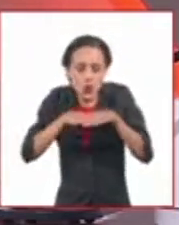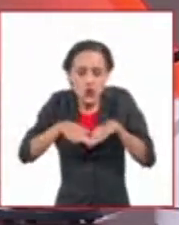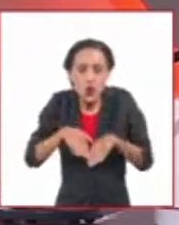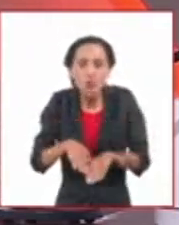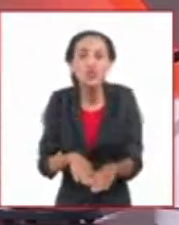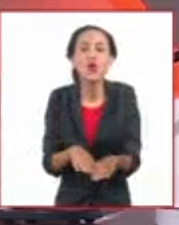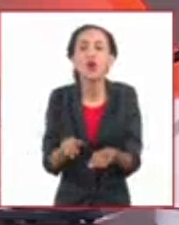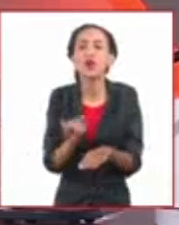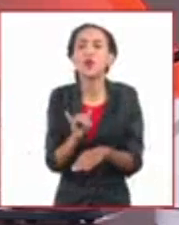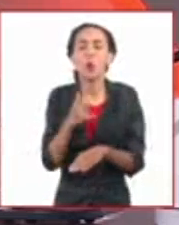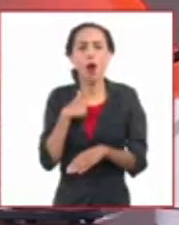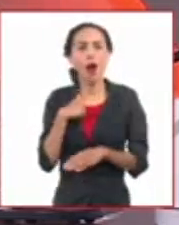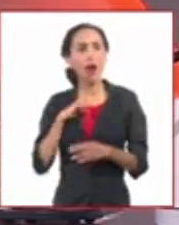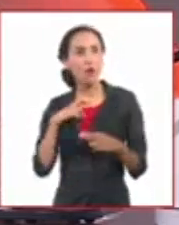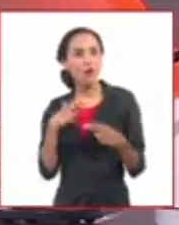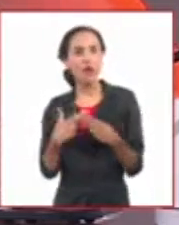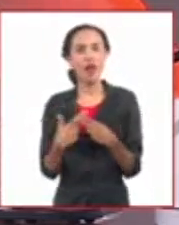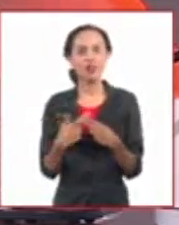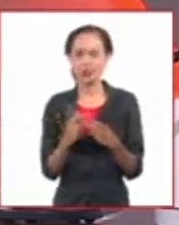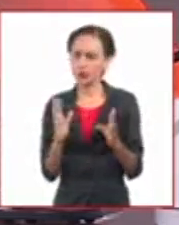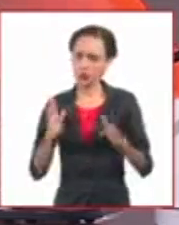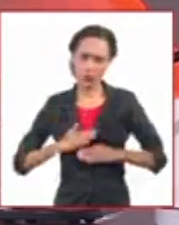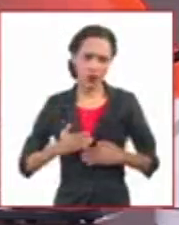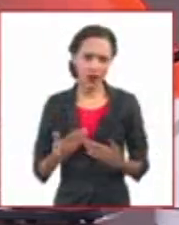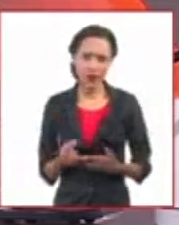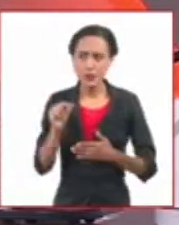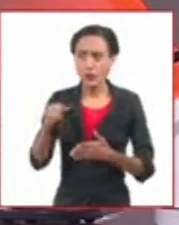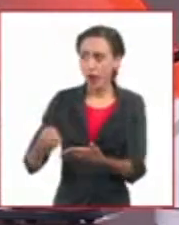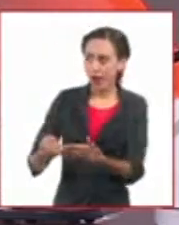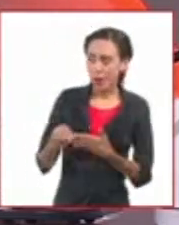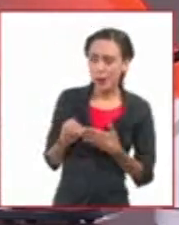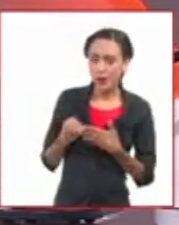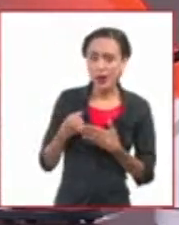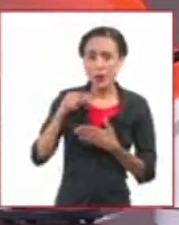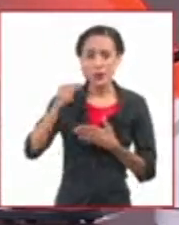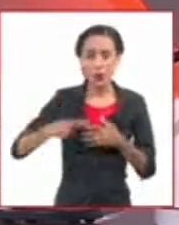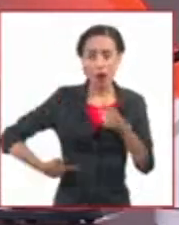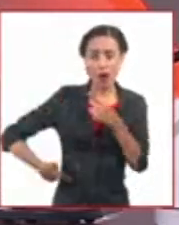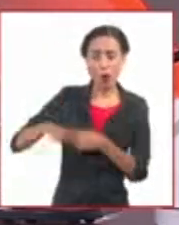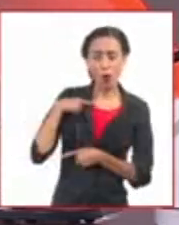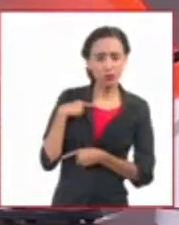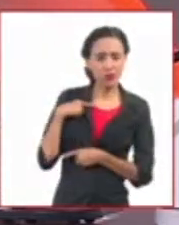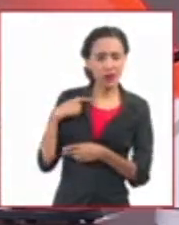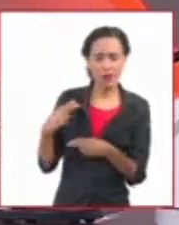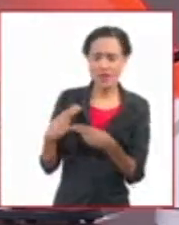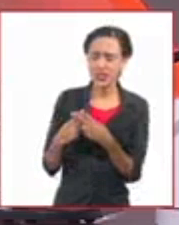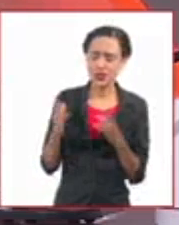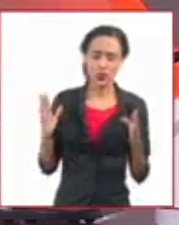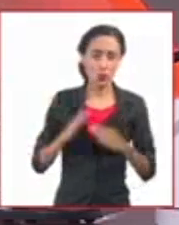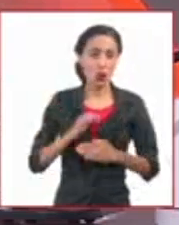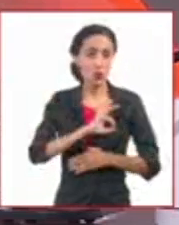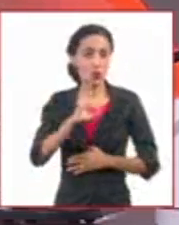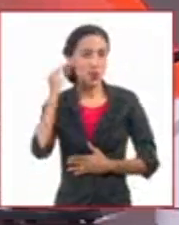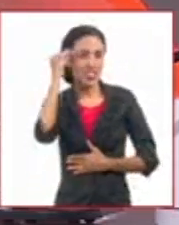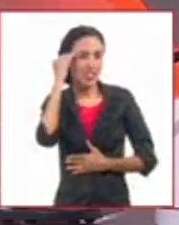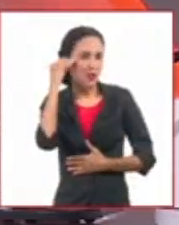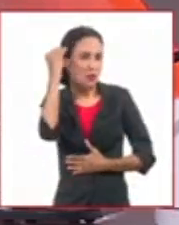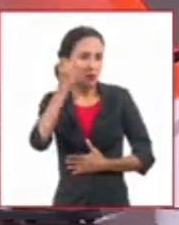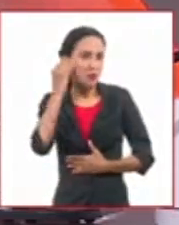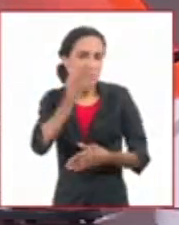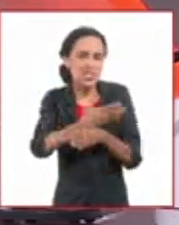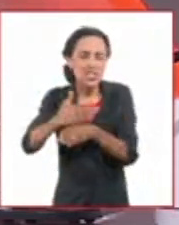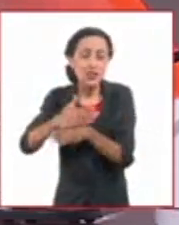para nada ni para los que te apoyan ni para los que se contraponen nunca saben lo que piensas no significas por eso el